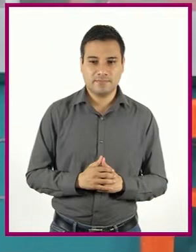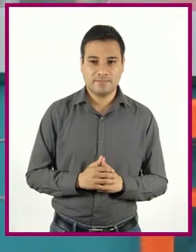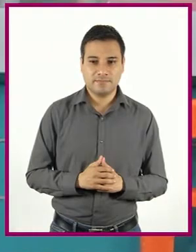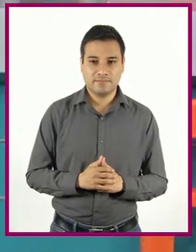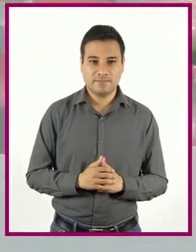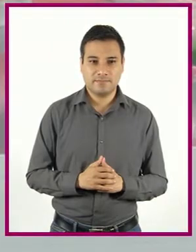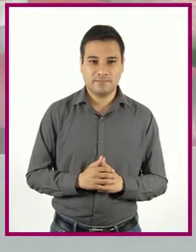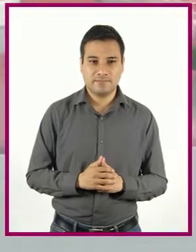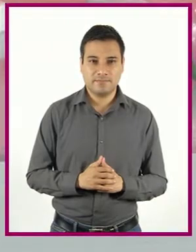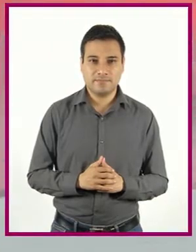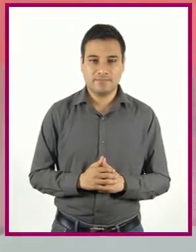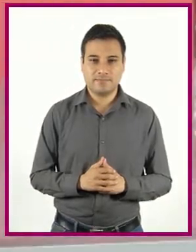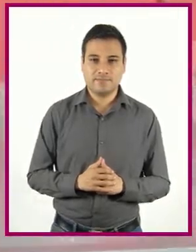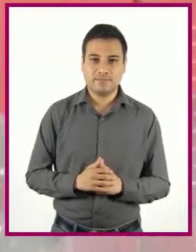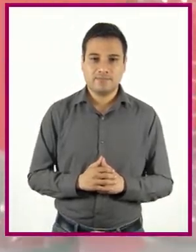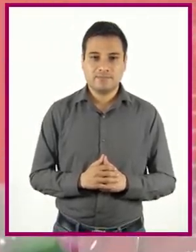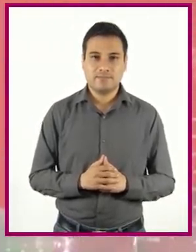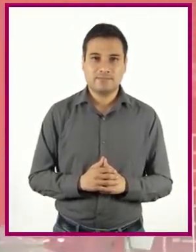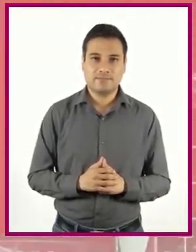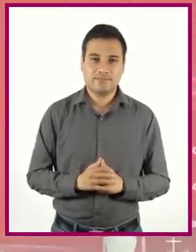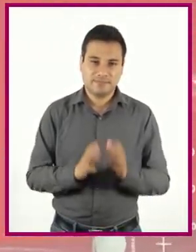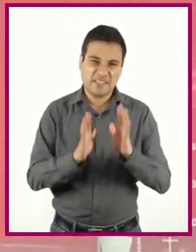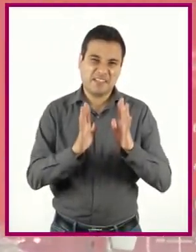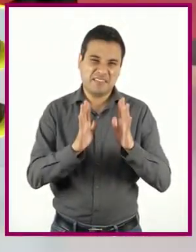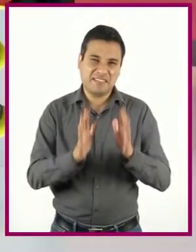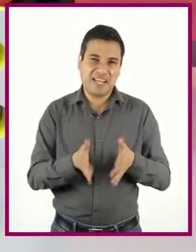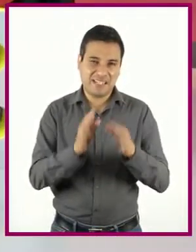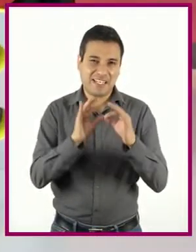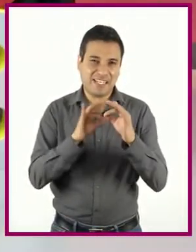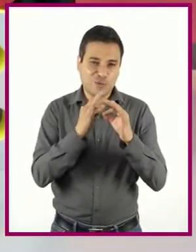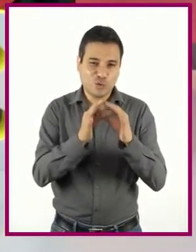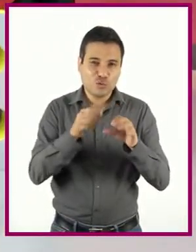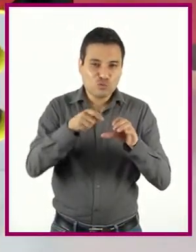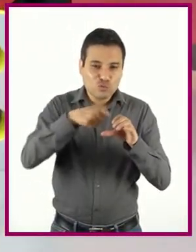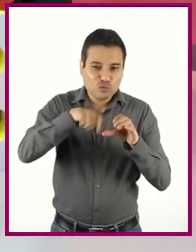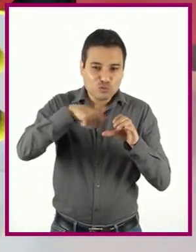Por el tiempo, nosotros ya lo tenemos diluido.